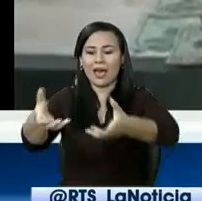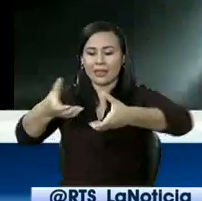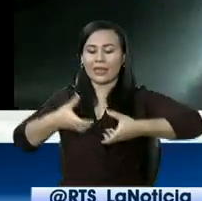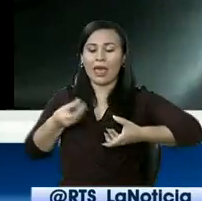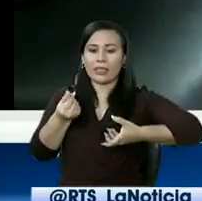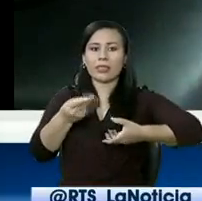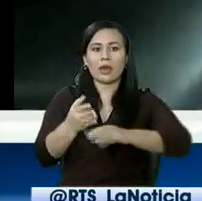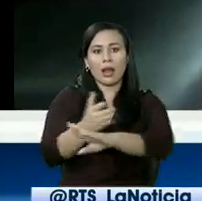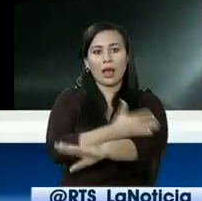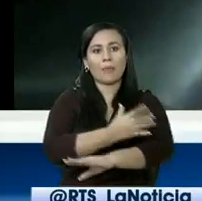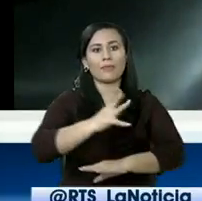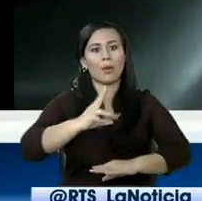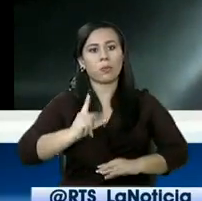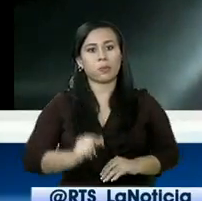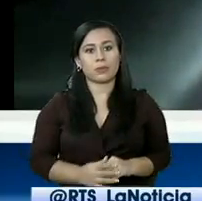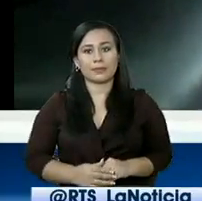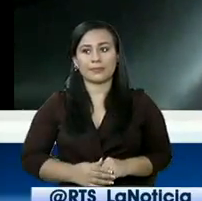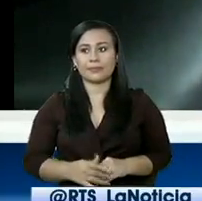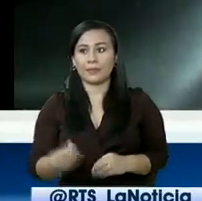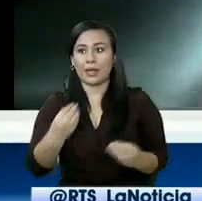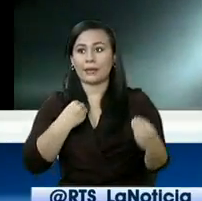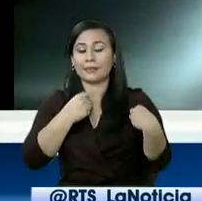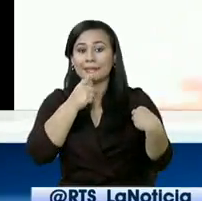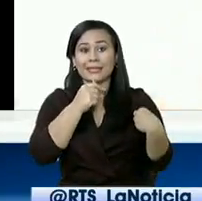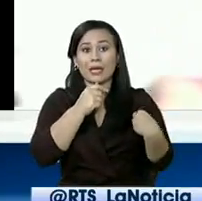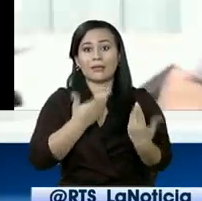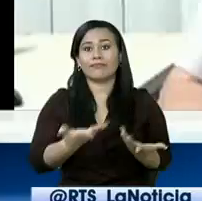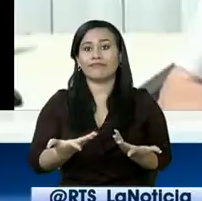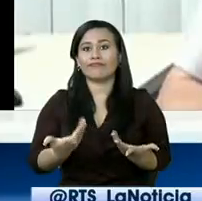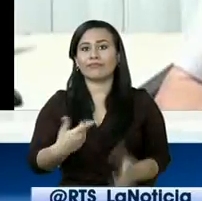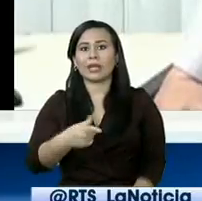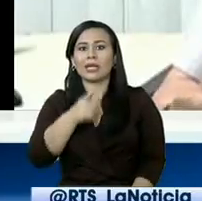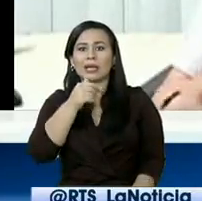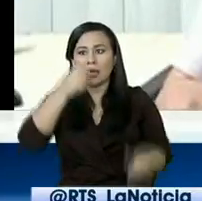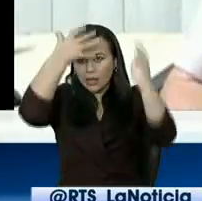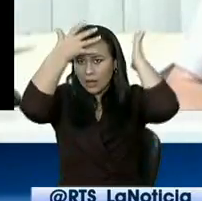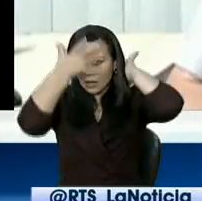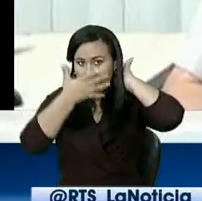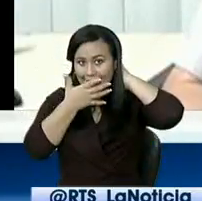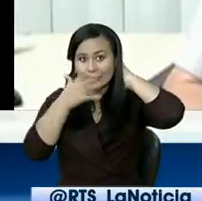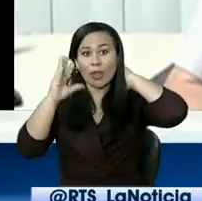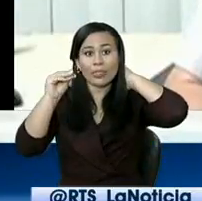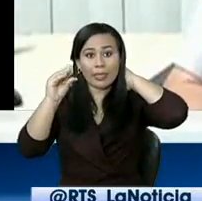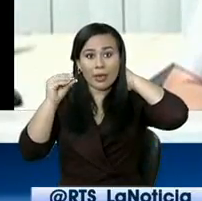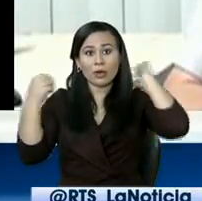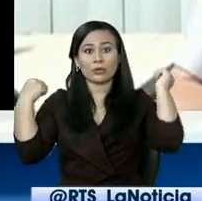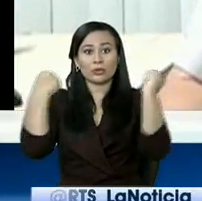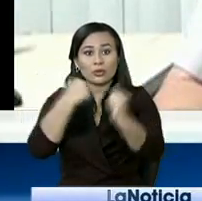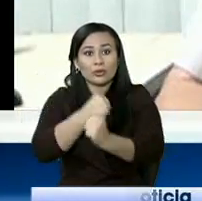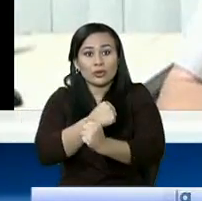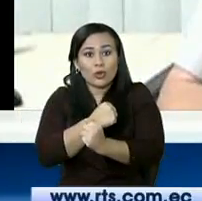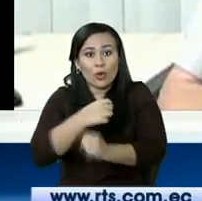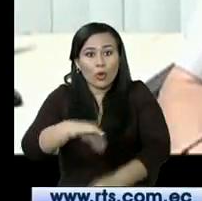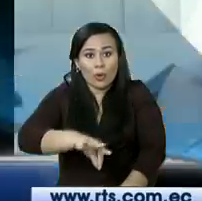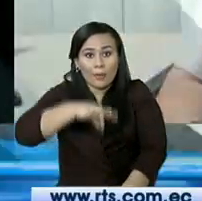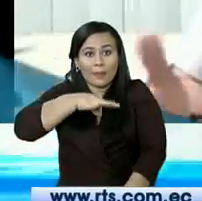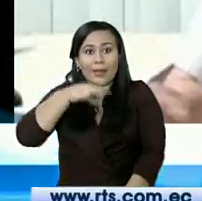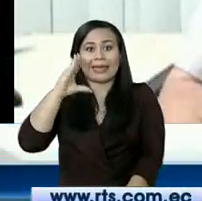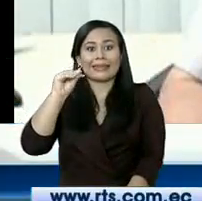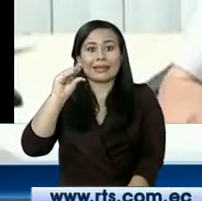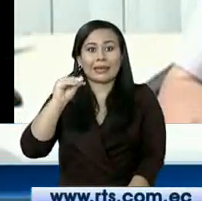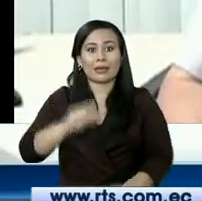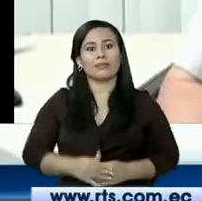el detenido se bajó de la motocicleta estaban con cascos negros y con hunter negra y procedemos a